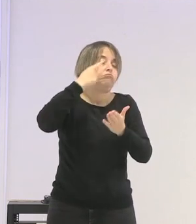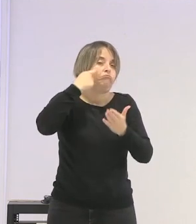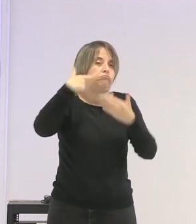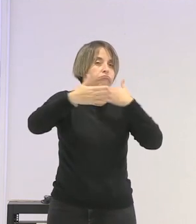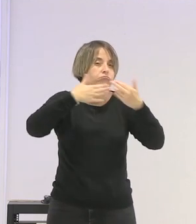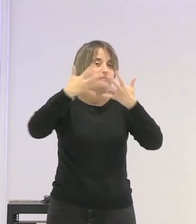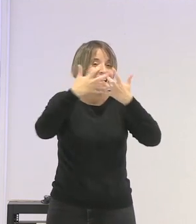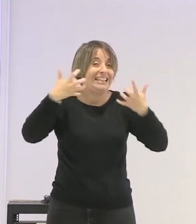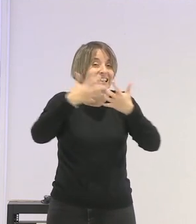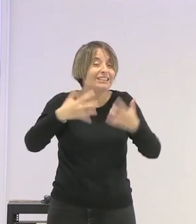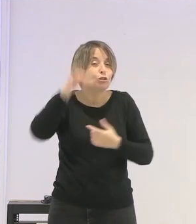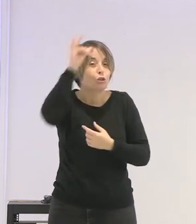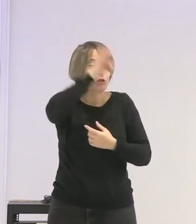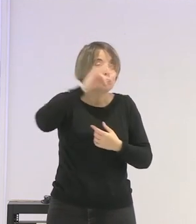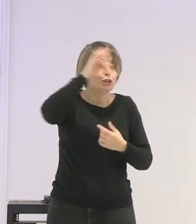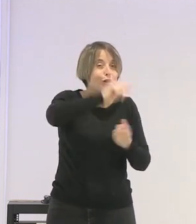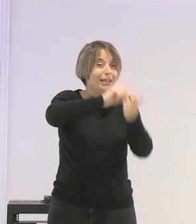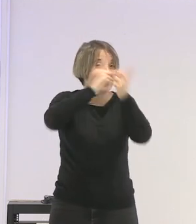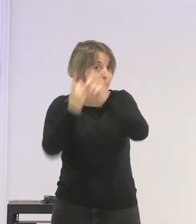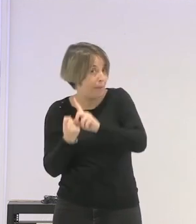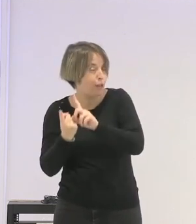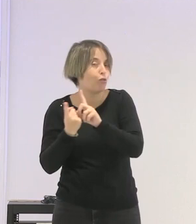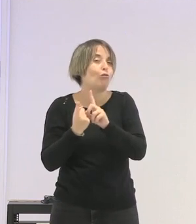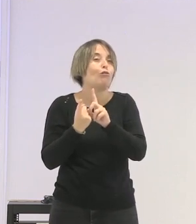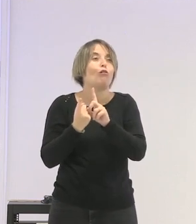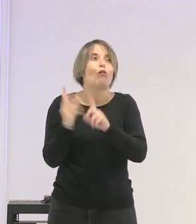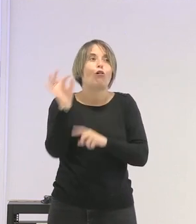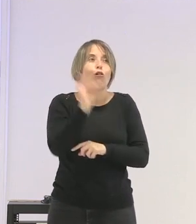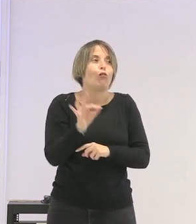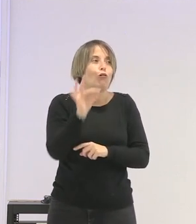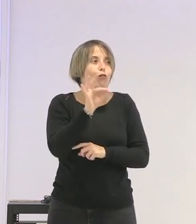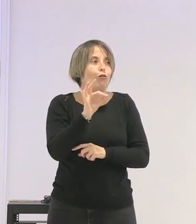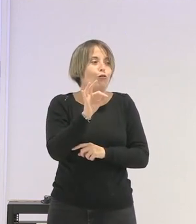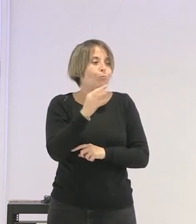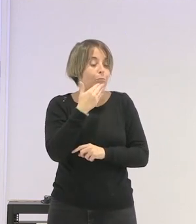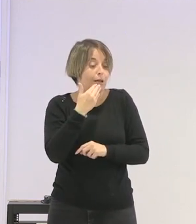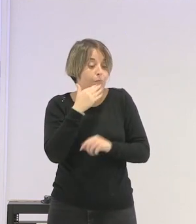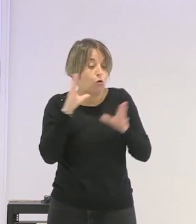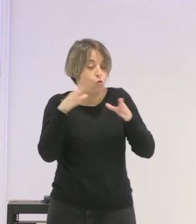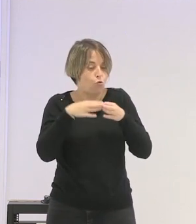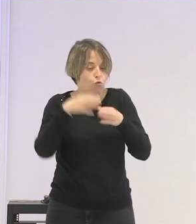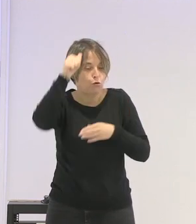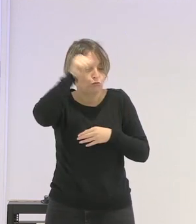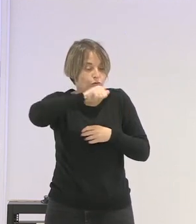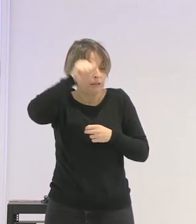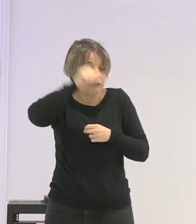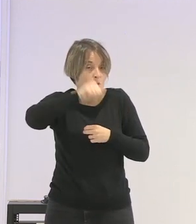textos que hablaban de la teoría del gran reemplazo o que hablaban de que eran chavales